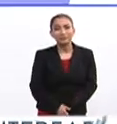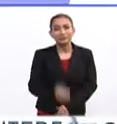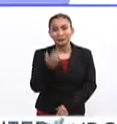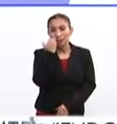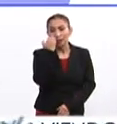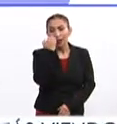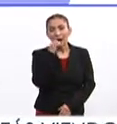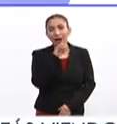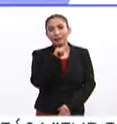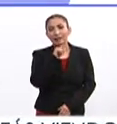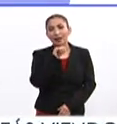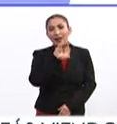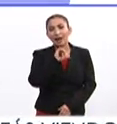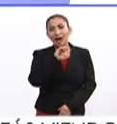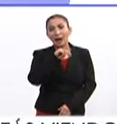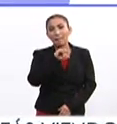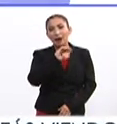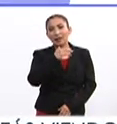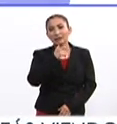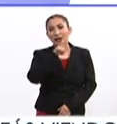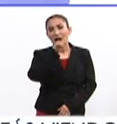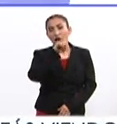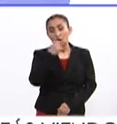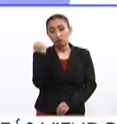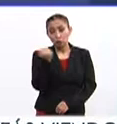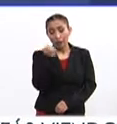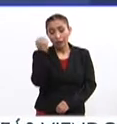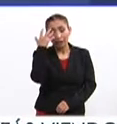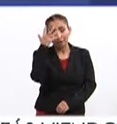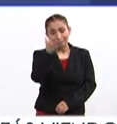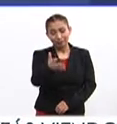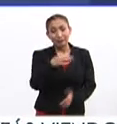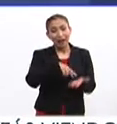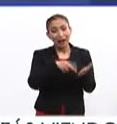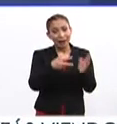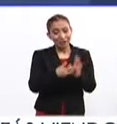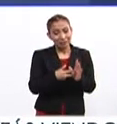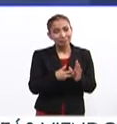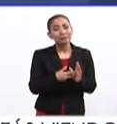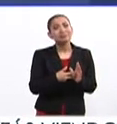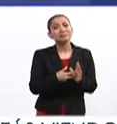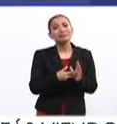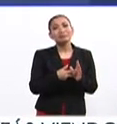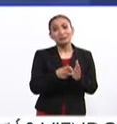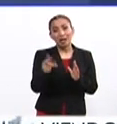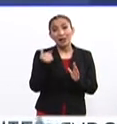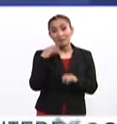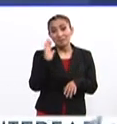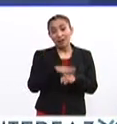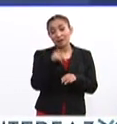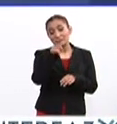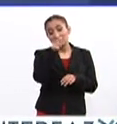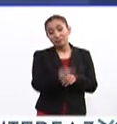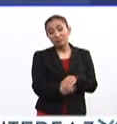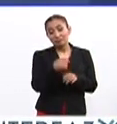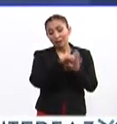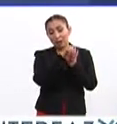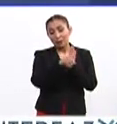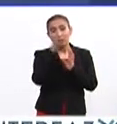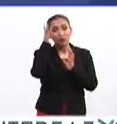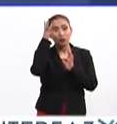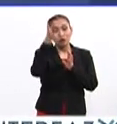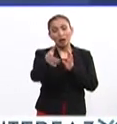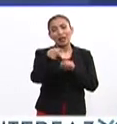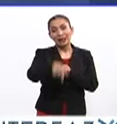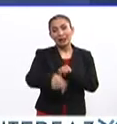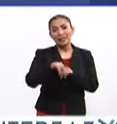Campus de Camachalco. Y bueno, pues te deseamos el mayor de los éxitos en la arquitectura, por supuesto, y que esa es una de nuestros referentes el día de